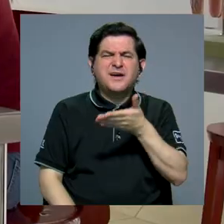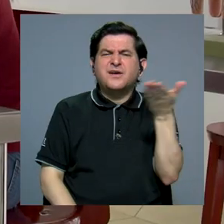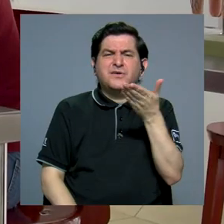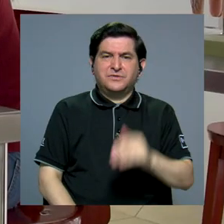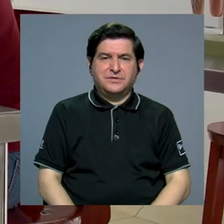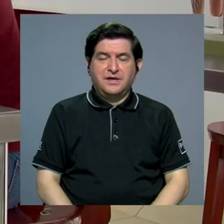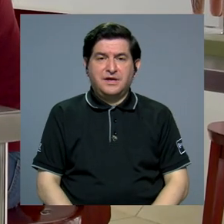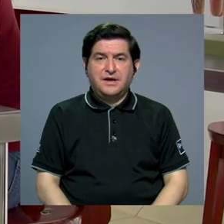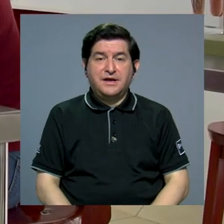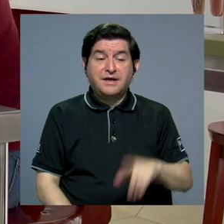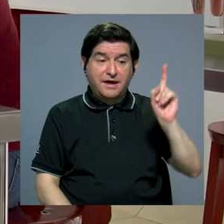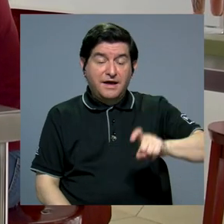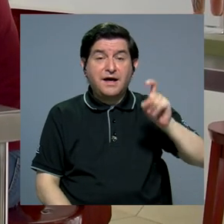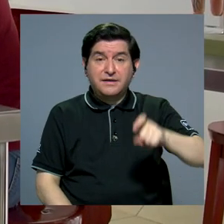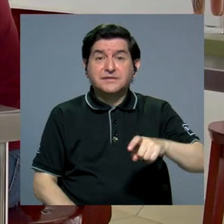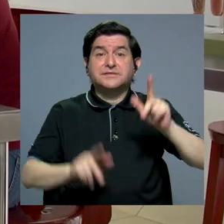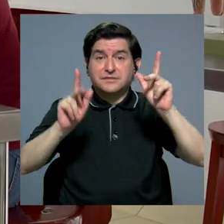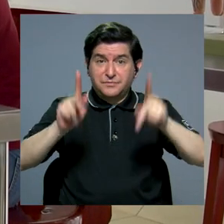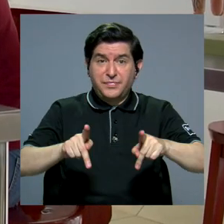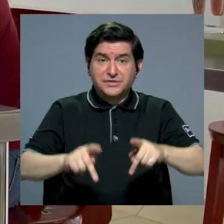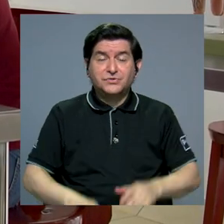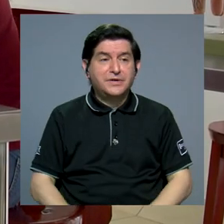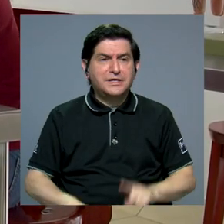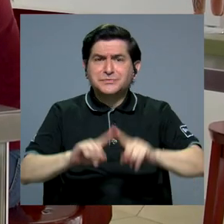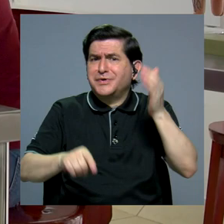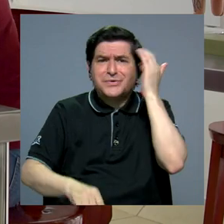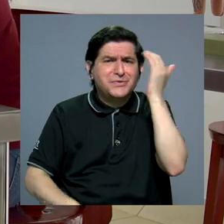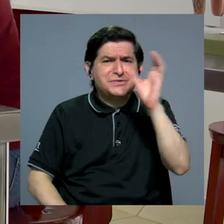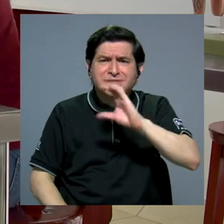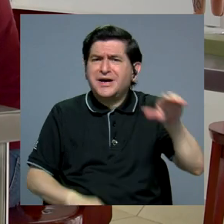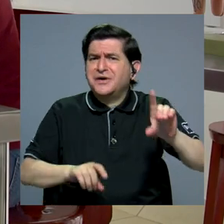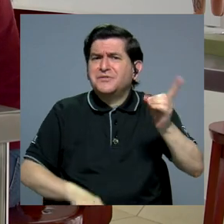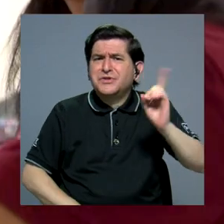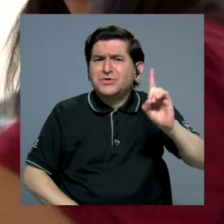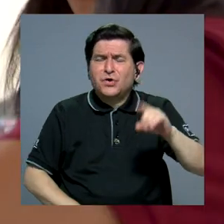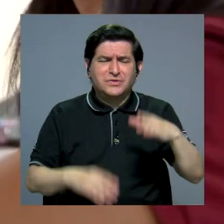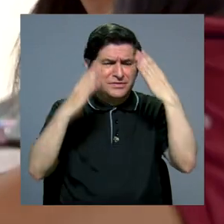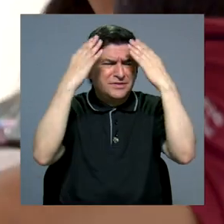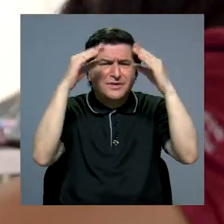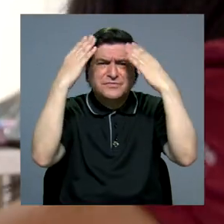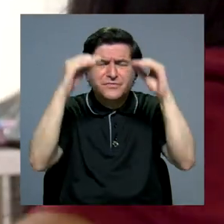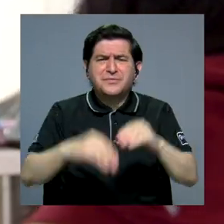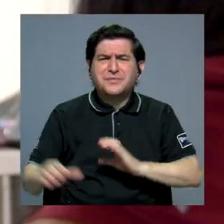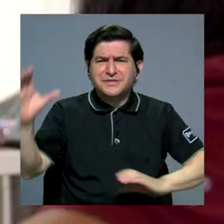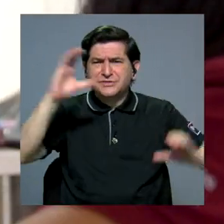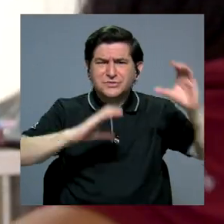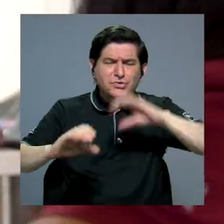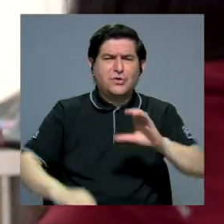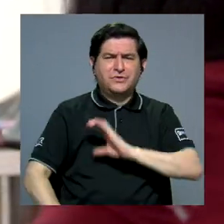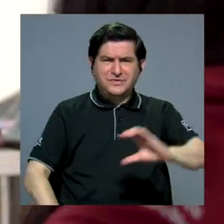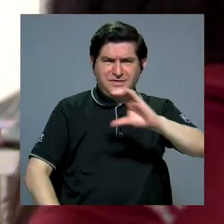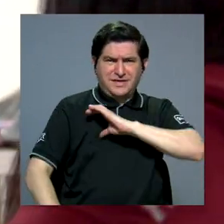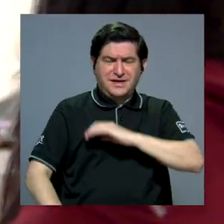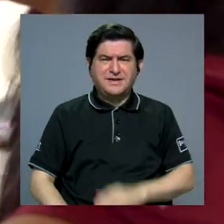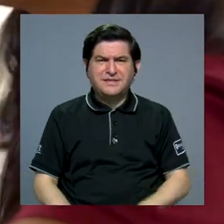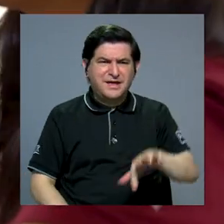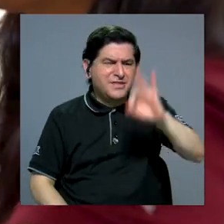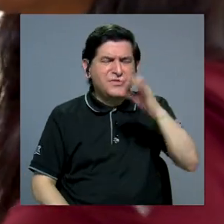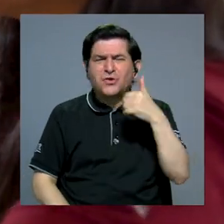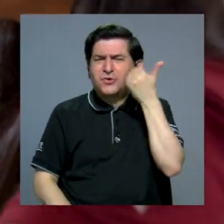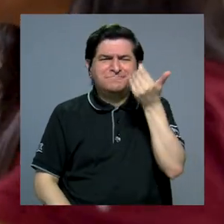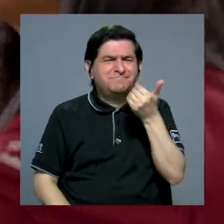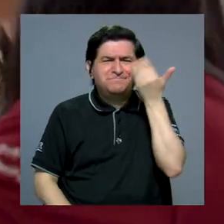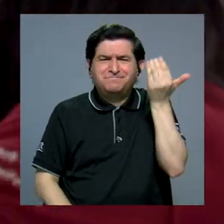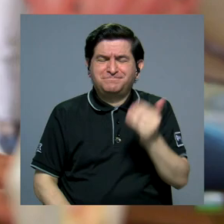encontrado? Bueno, han habido necesidades de que la gente desconoce dónde buscar. La información científica de calidad no se encuentra tan